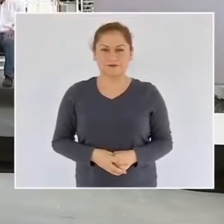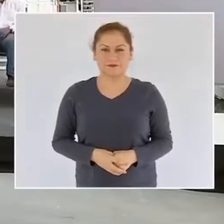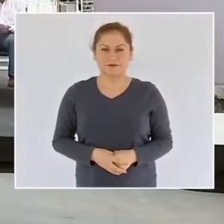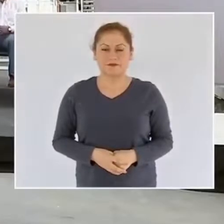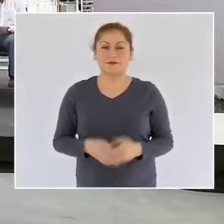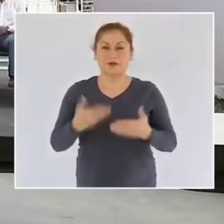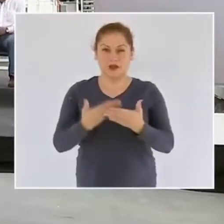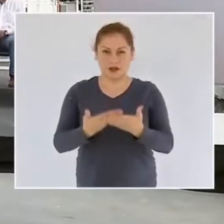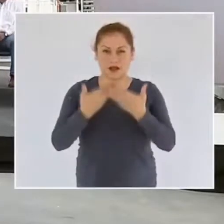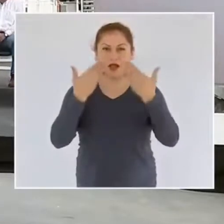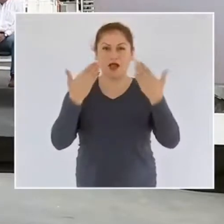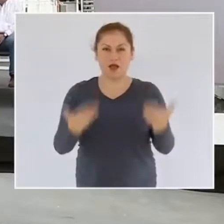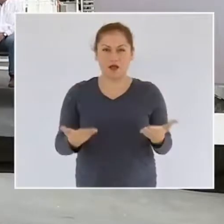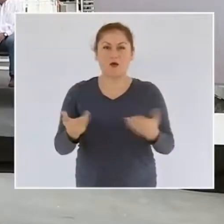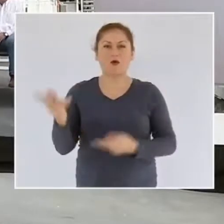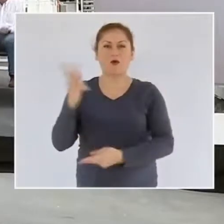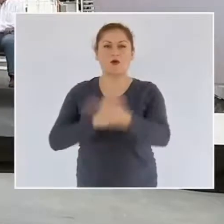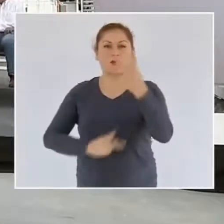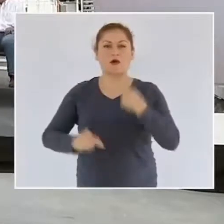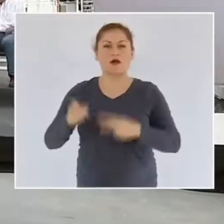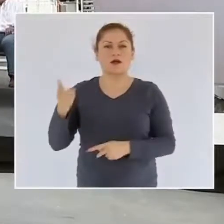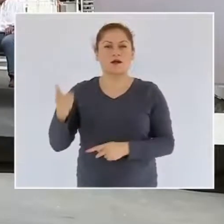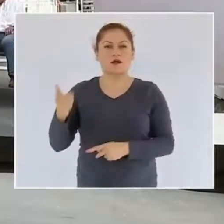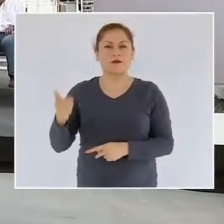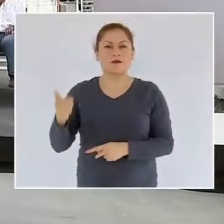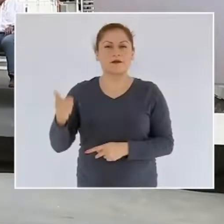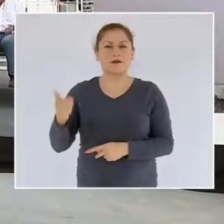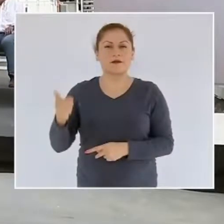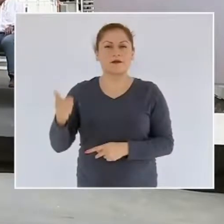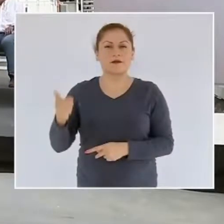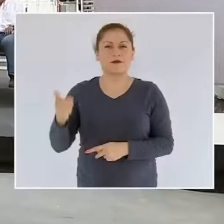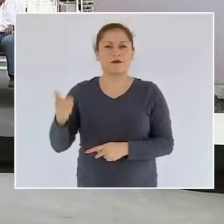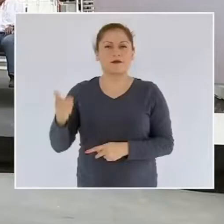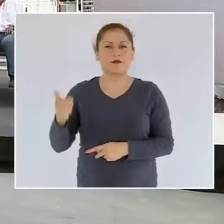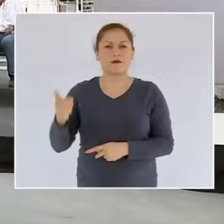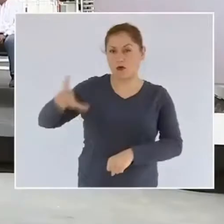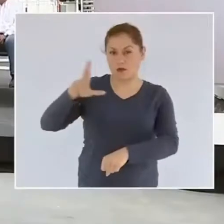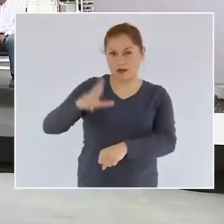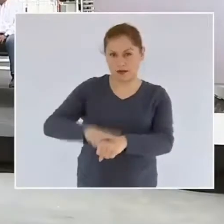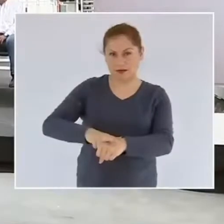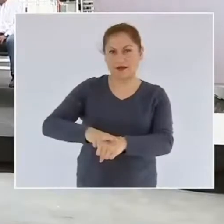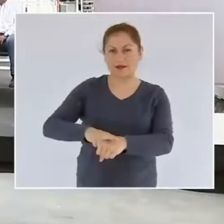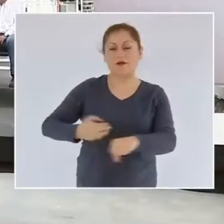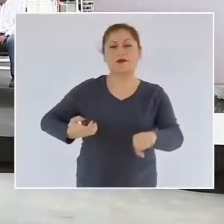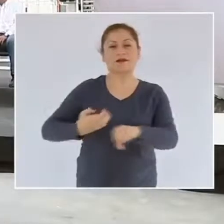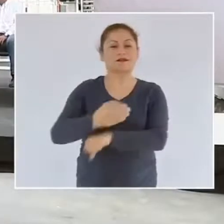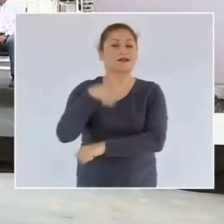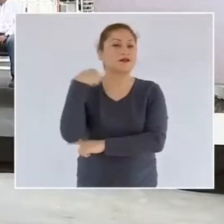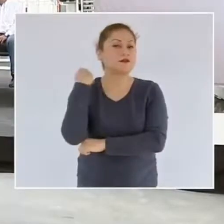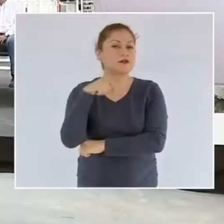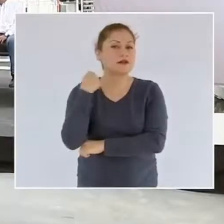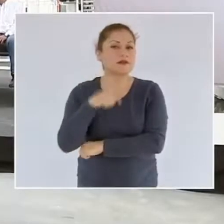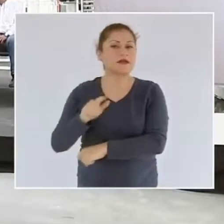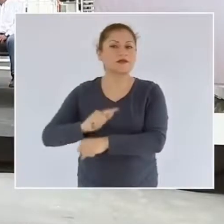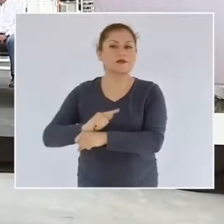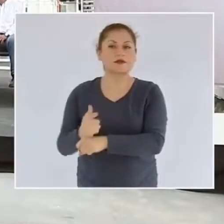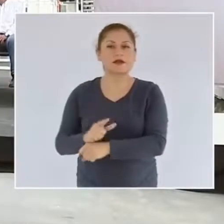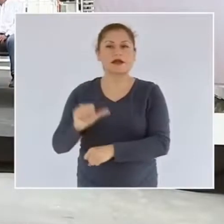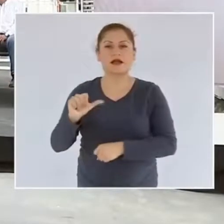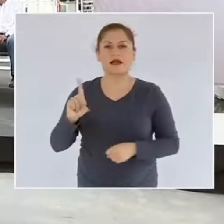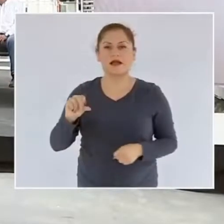A continuación, escuchemos el mensaje de bienvenida a cargo del gobernador constitucional del estado de Tabasco, licenciado